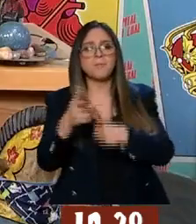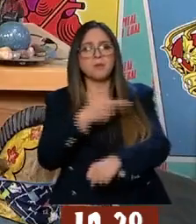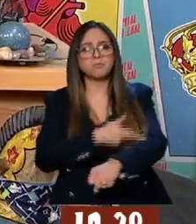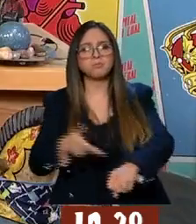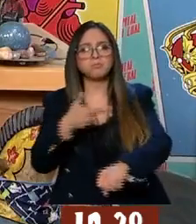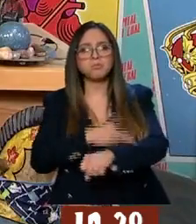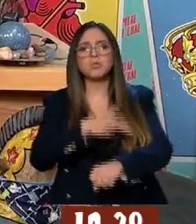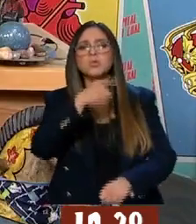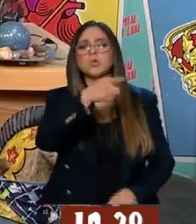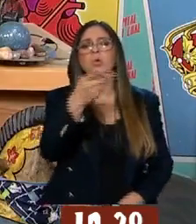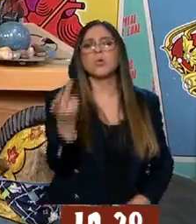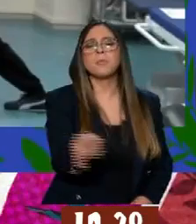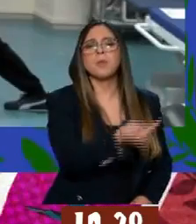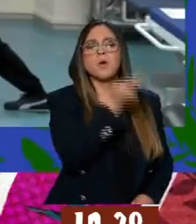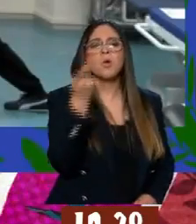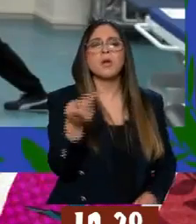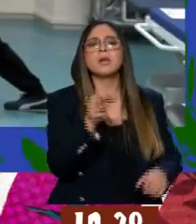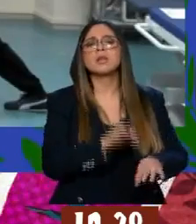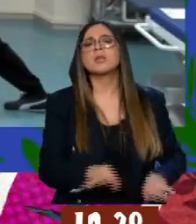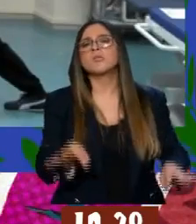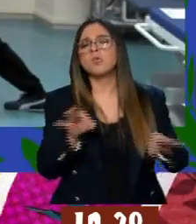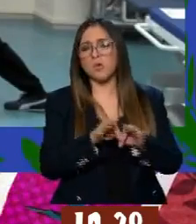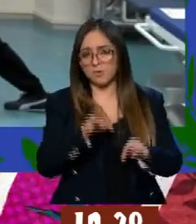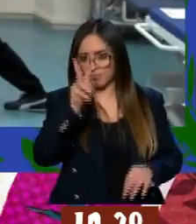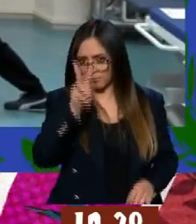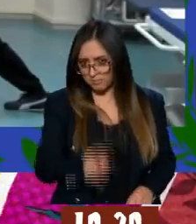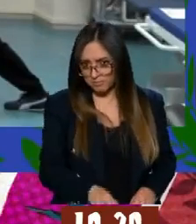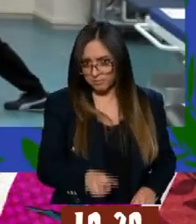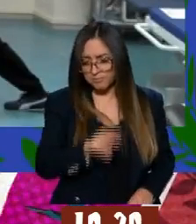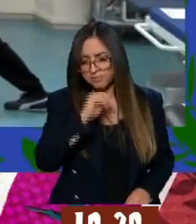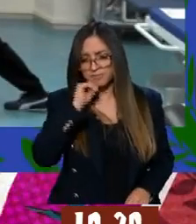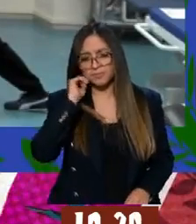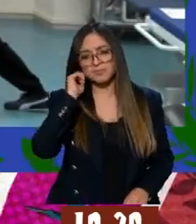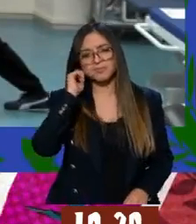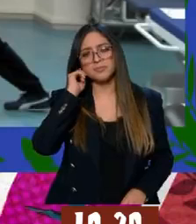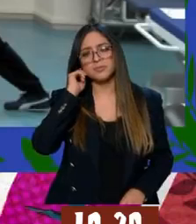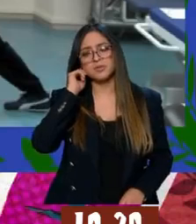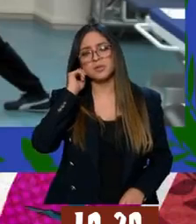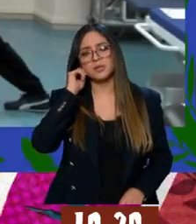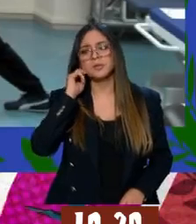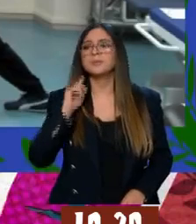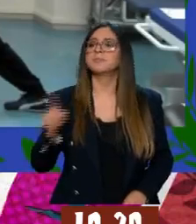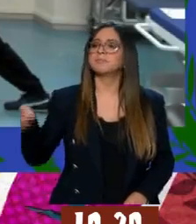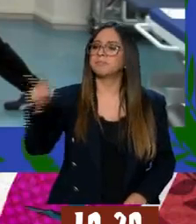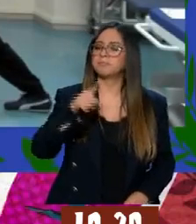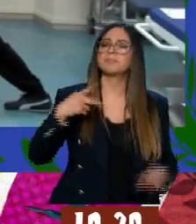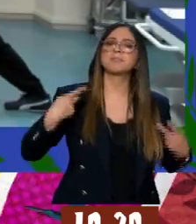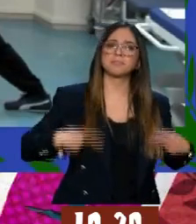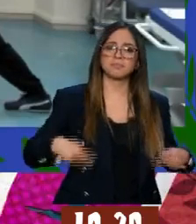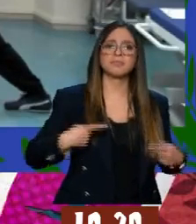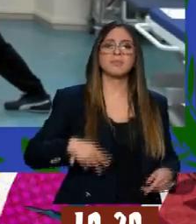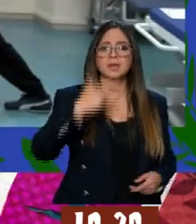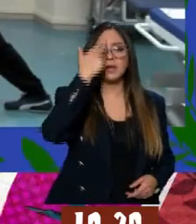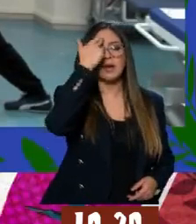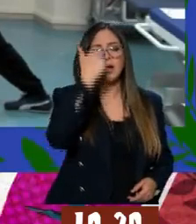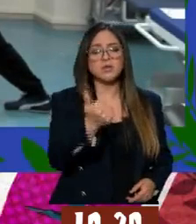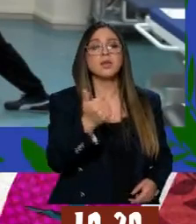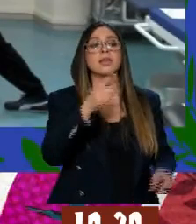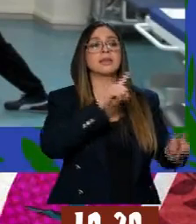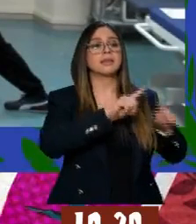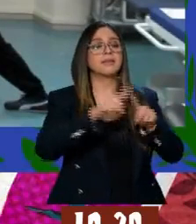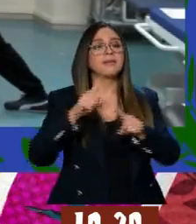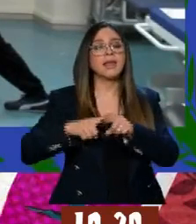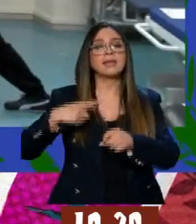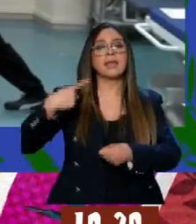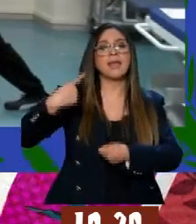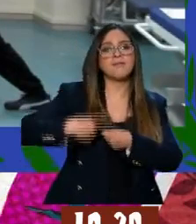esto, doctor? Es muy importante que acertado sus comentarios, porque efectivamente casi todas las enfermedades, padecimientos tienen